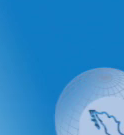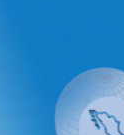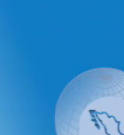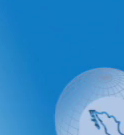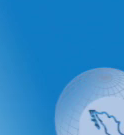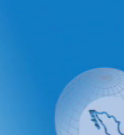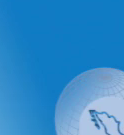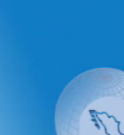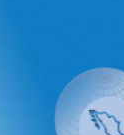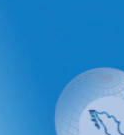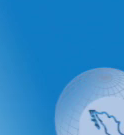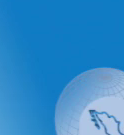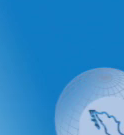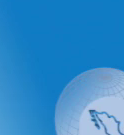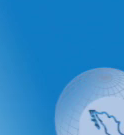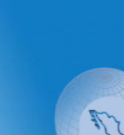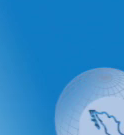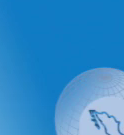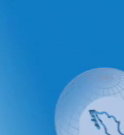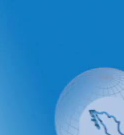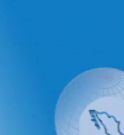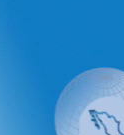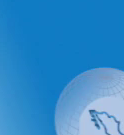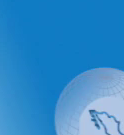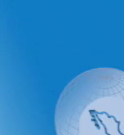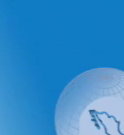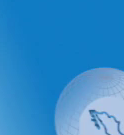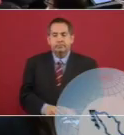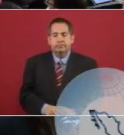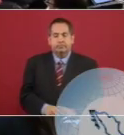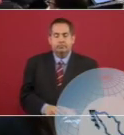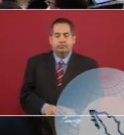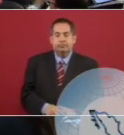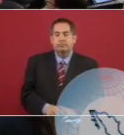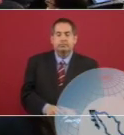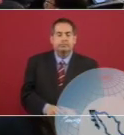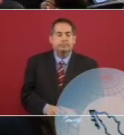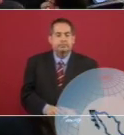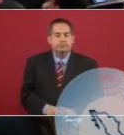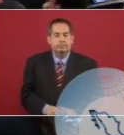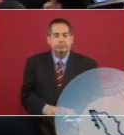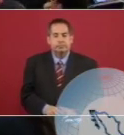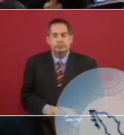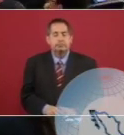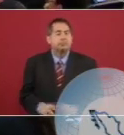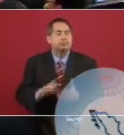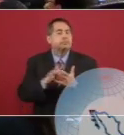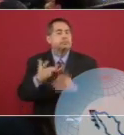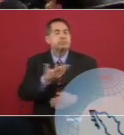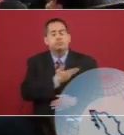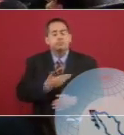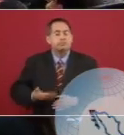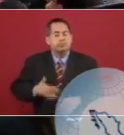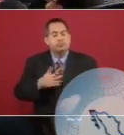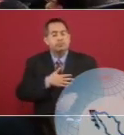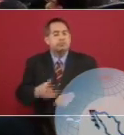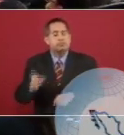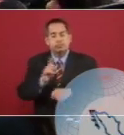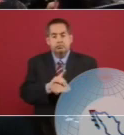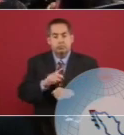jueces corruptos. Bye bye, señores machuchones tranzas. Gracias, presidente. Buenos días.